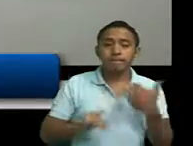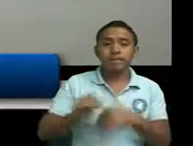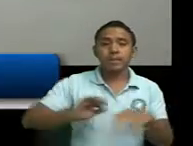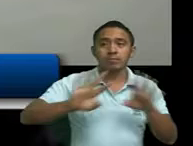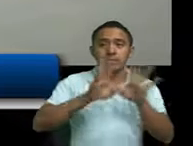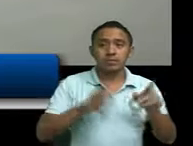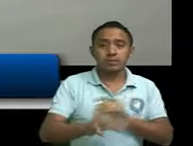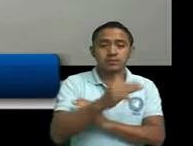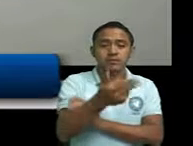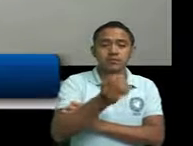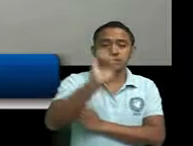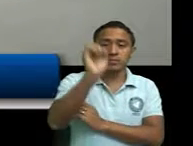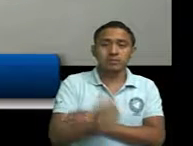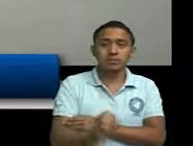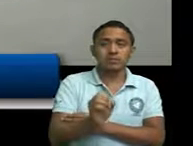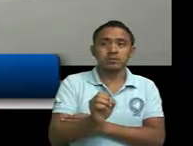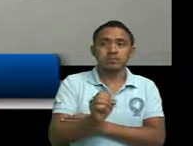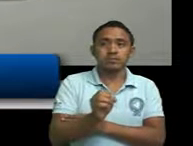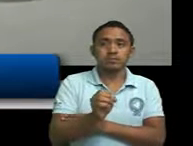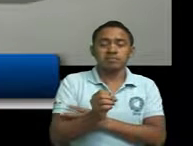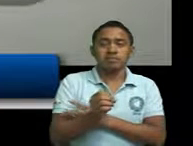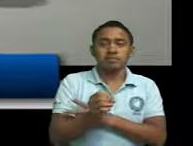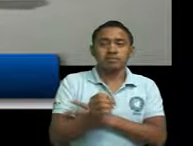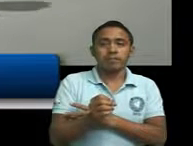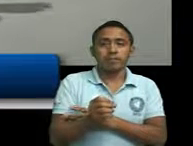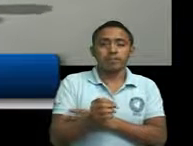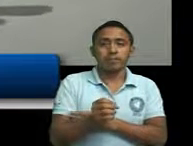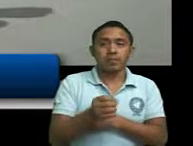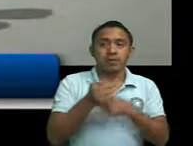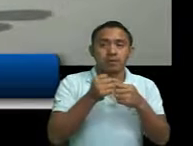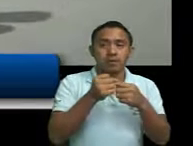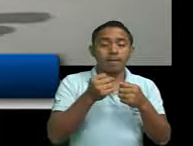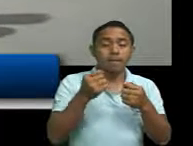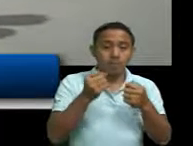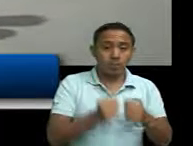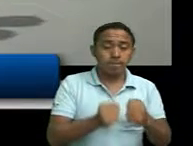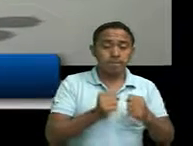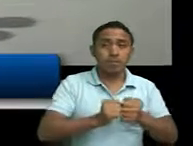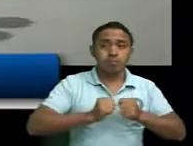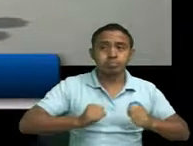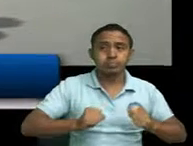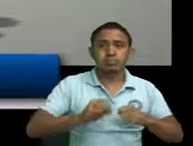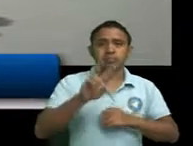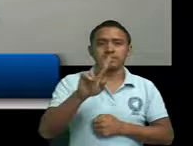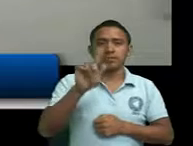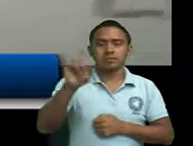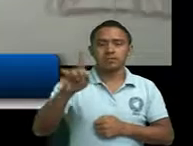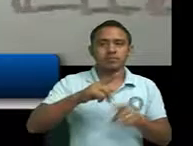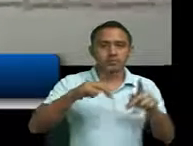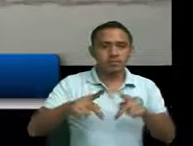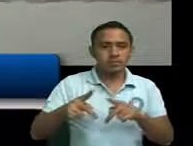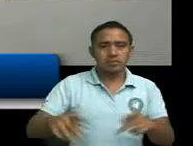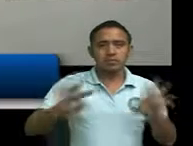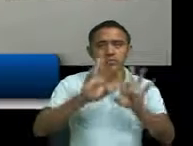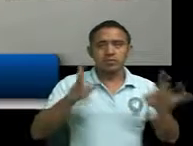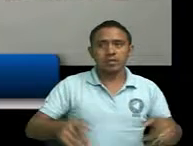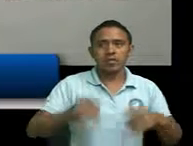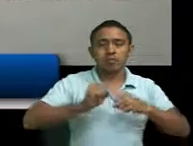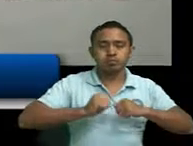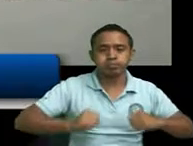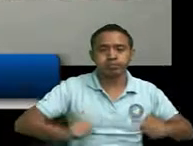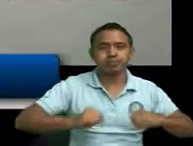El 9% de nuestra población masculina es obesa y el 21% de nuestra población femenina es